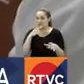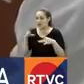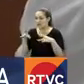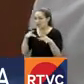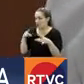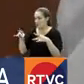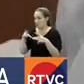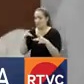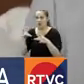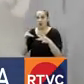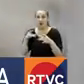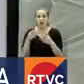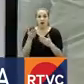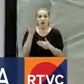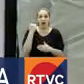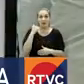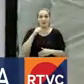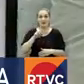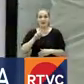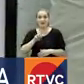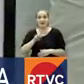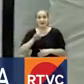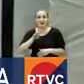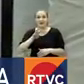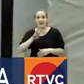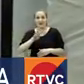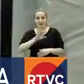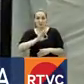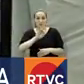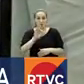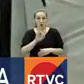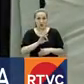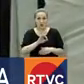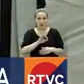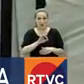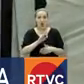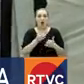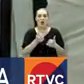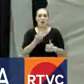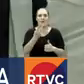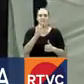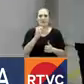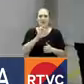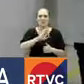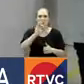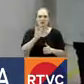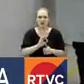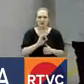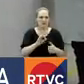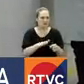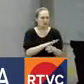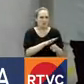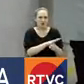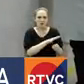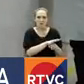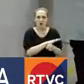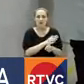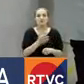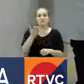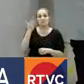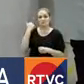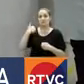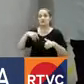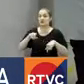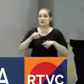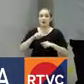Valle del Cauca pasó del 13 al 20% de positividad en 3 días. Esta misma semana la alerta roja había sido